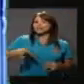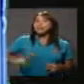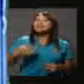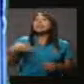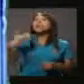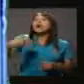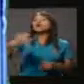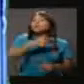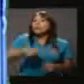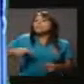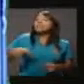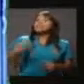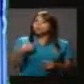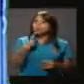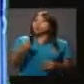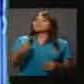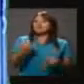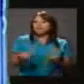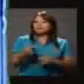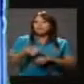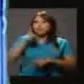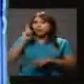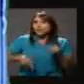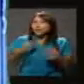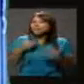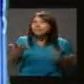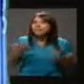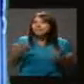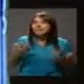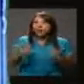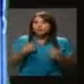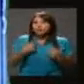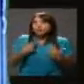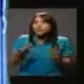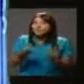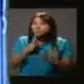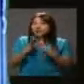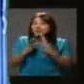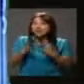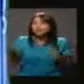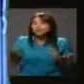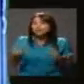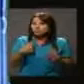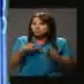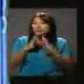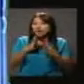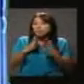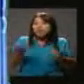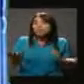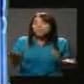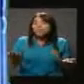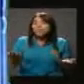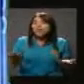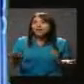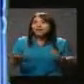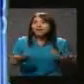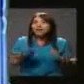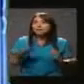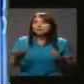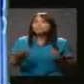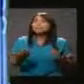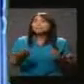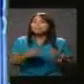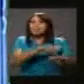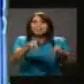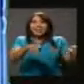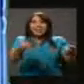en este momento no puedo decir por supuesto o sea yo estoy hablando yo estoy hablando de